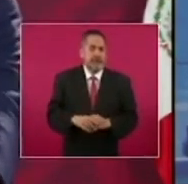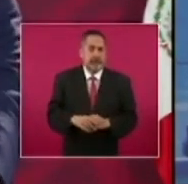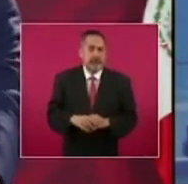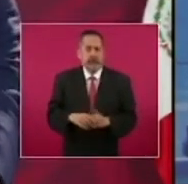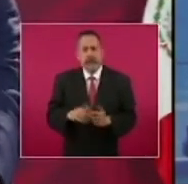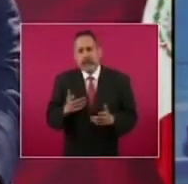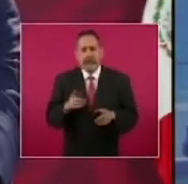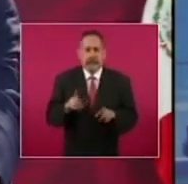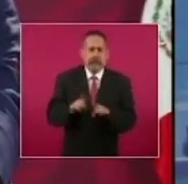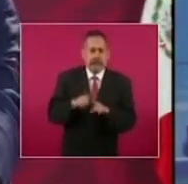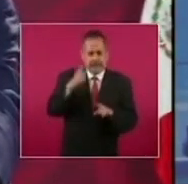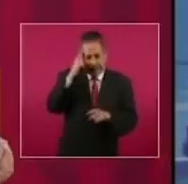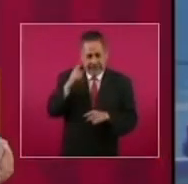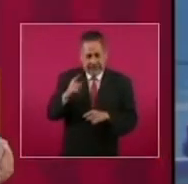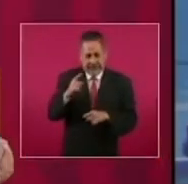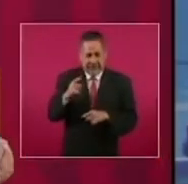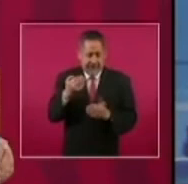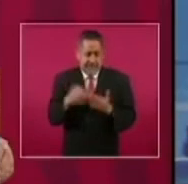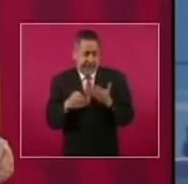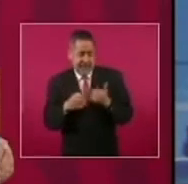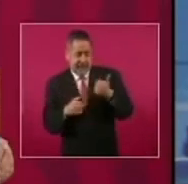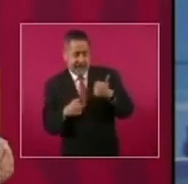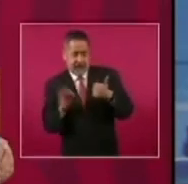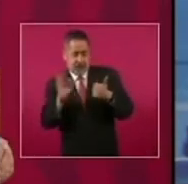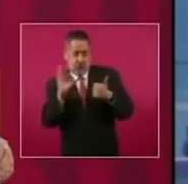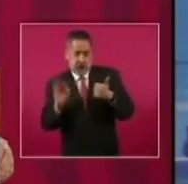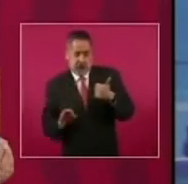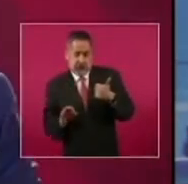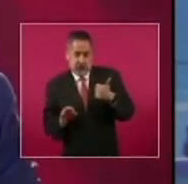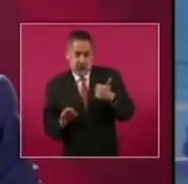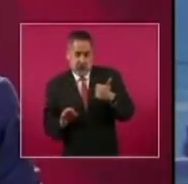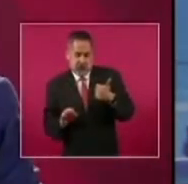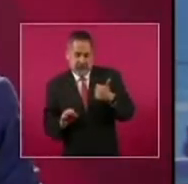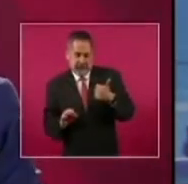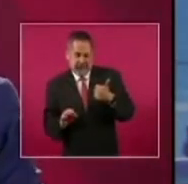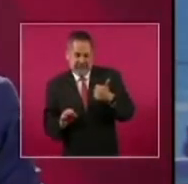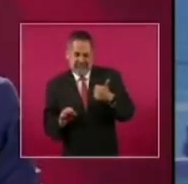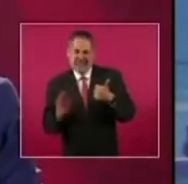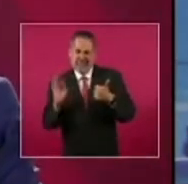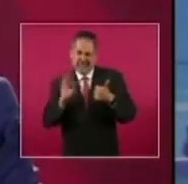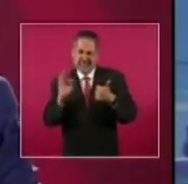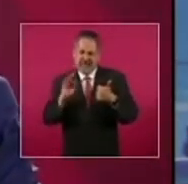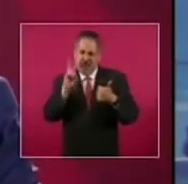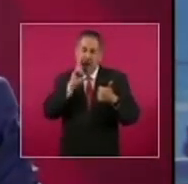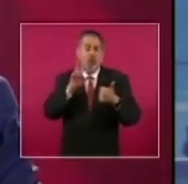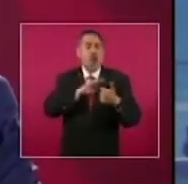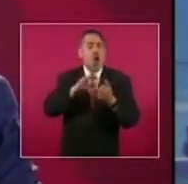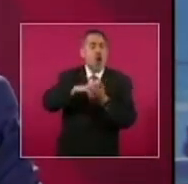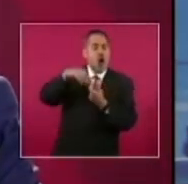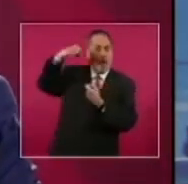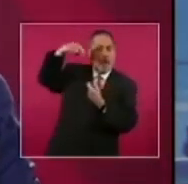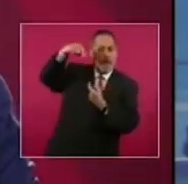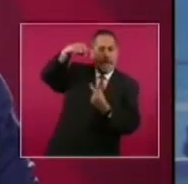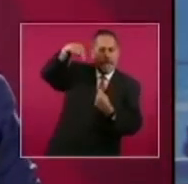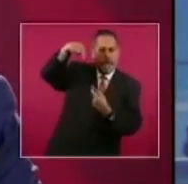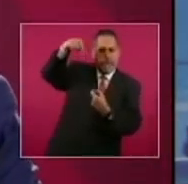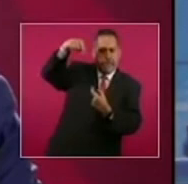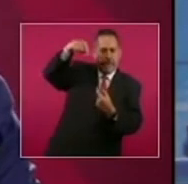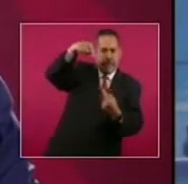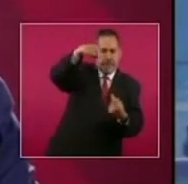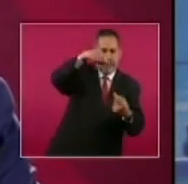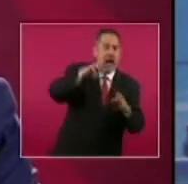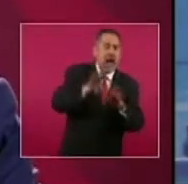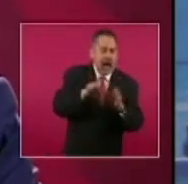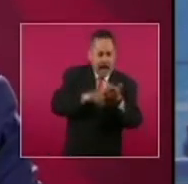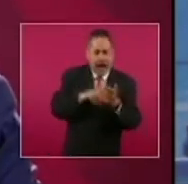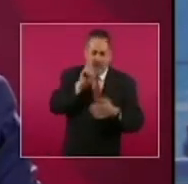y la meta es que llegue al 92% de la población para el 2028